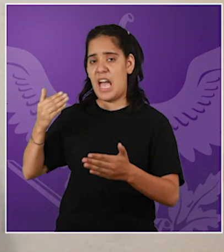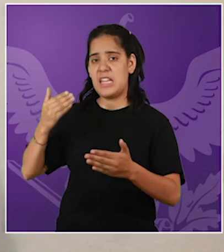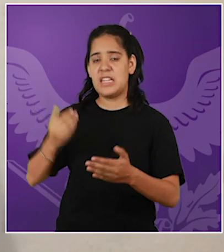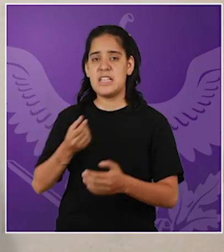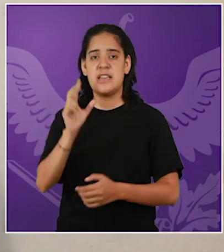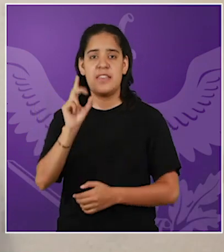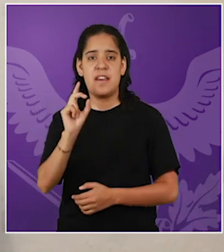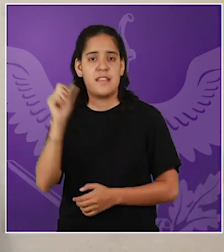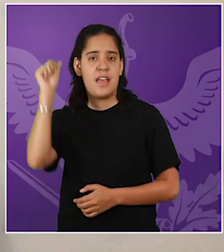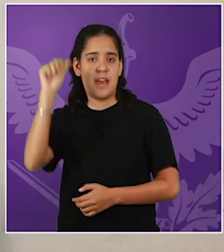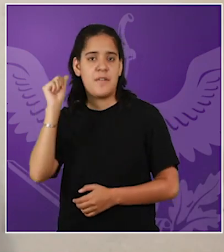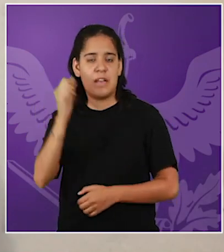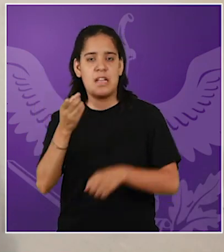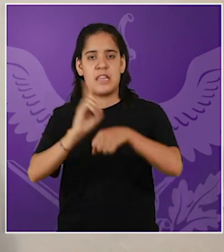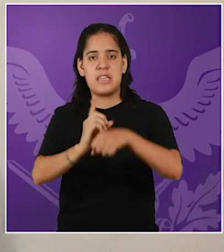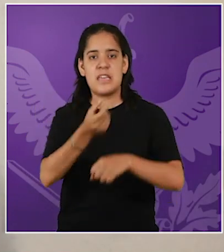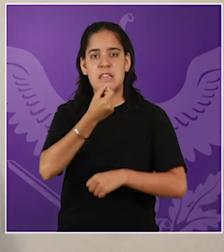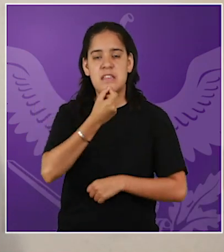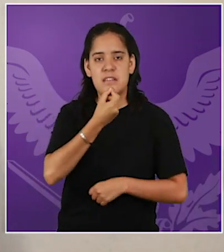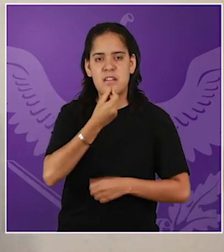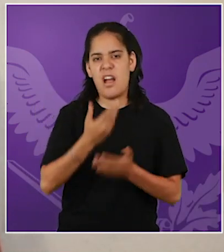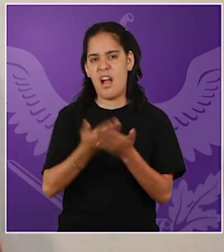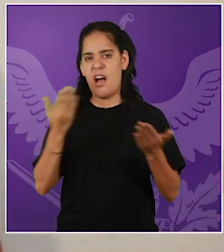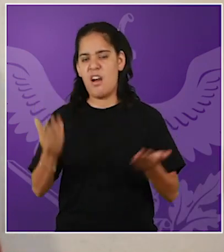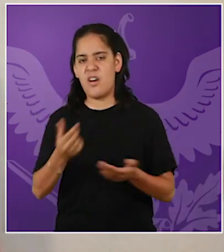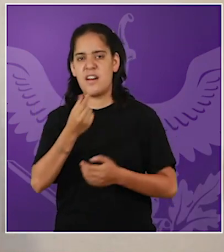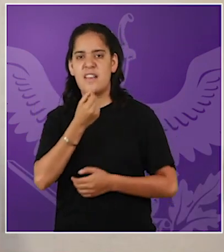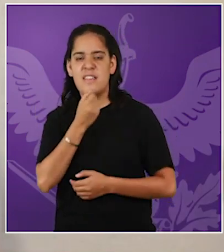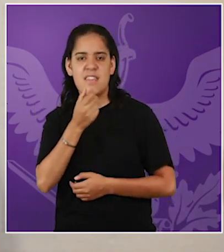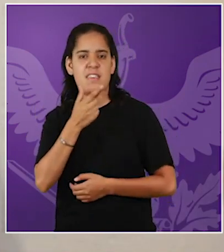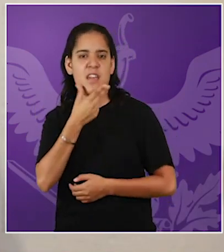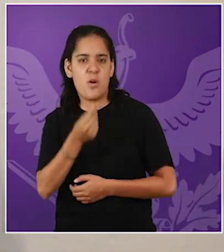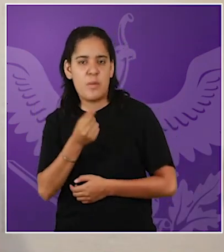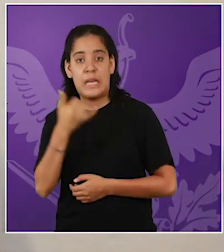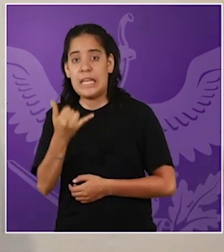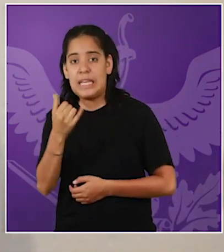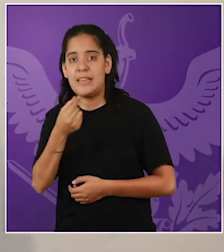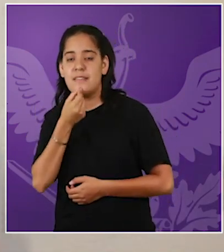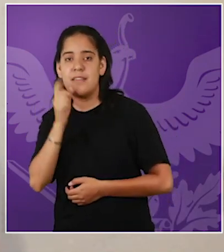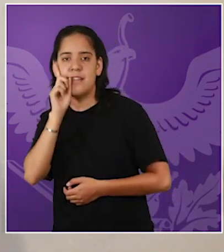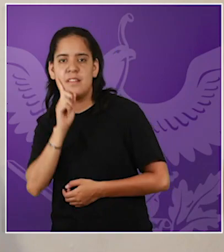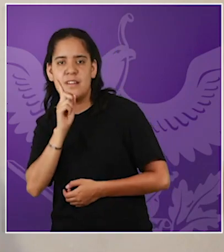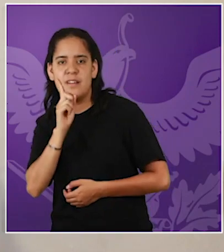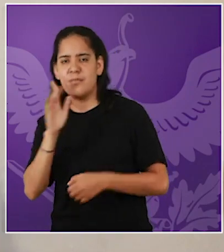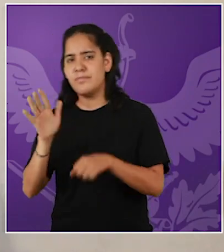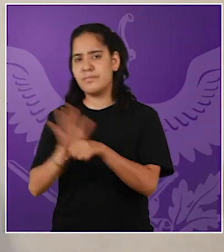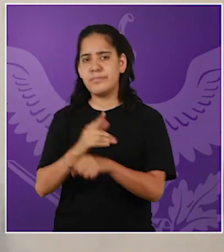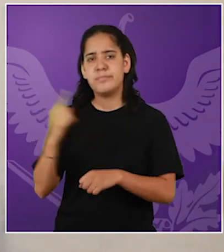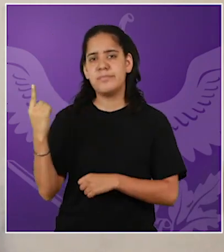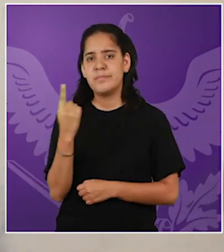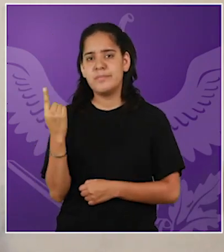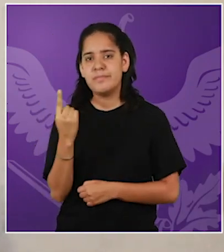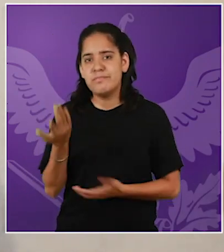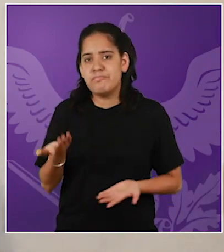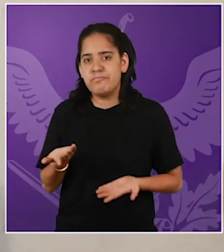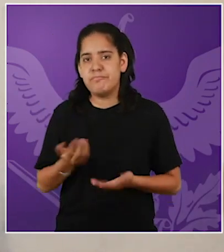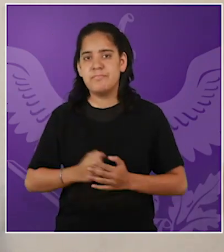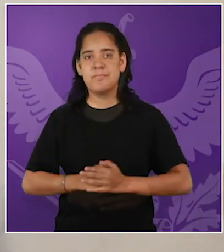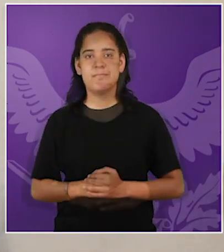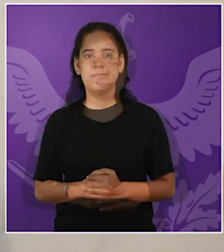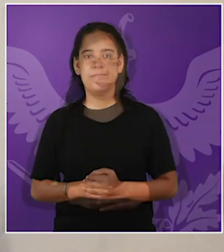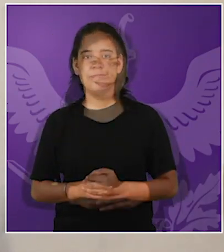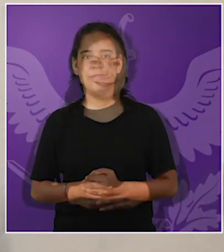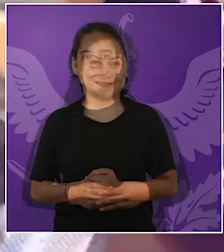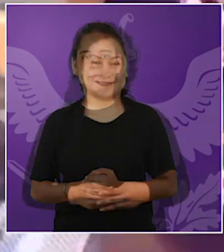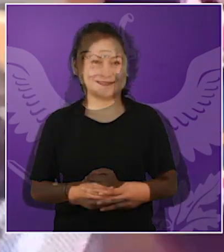porque se decía que el 30 de abril era el día del niño y no de la niña y el niño. ¿Las niñas también se celebran en ese